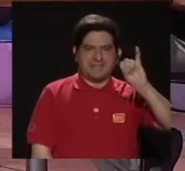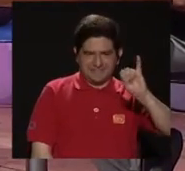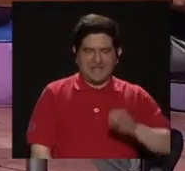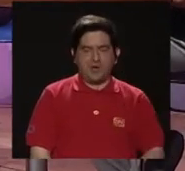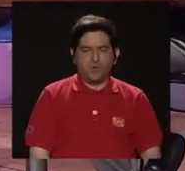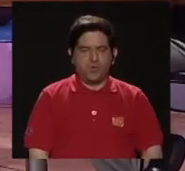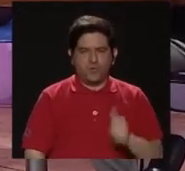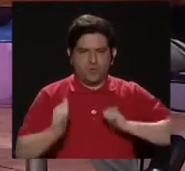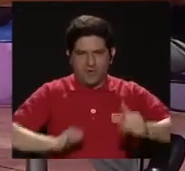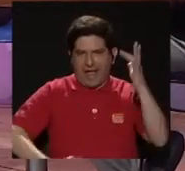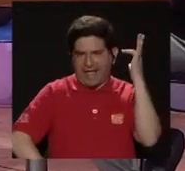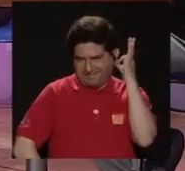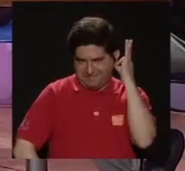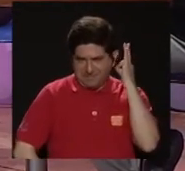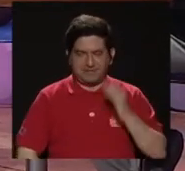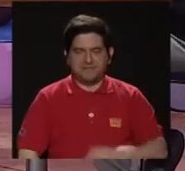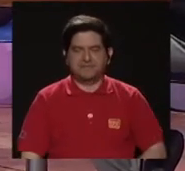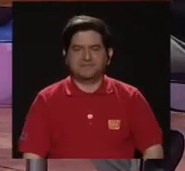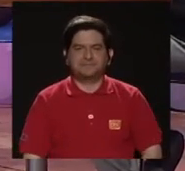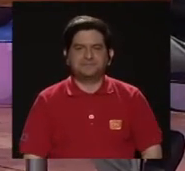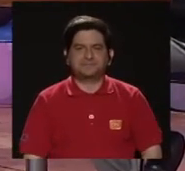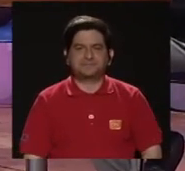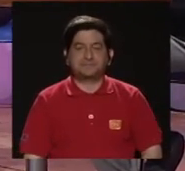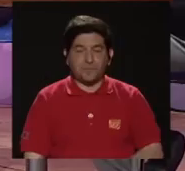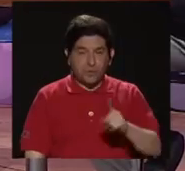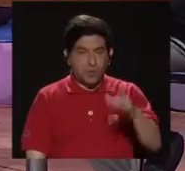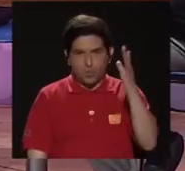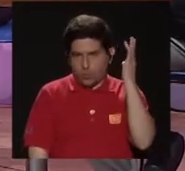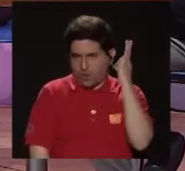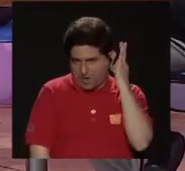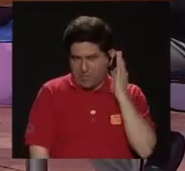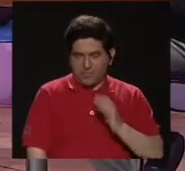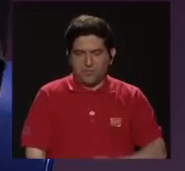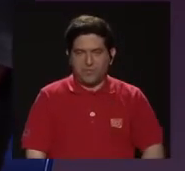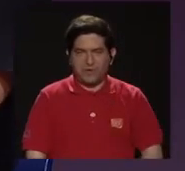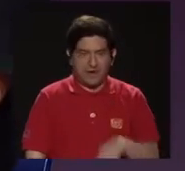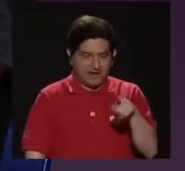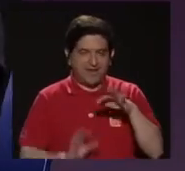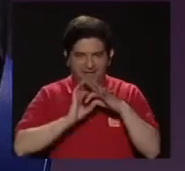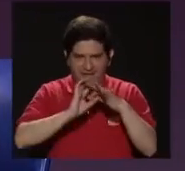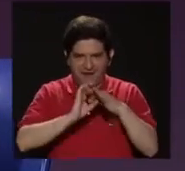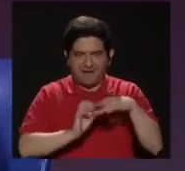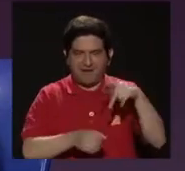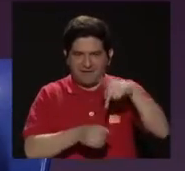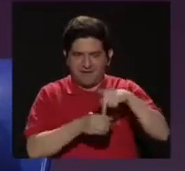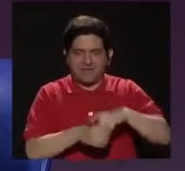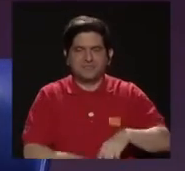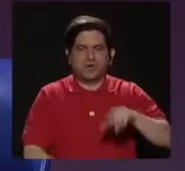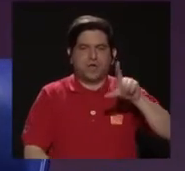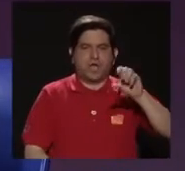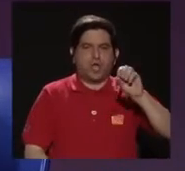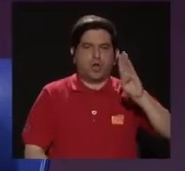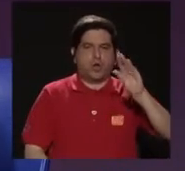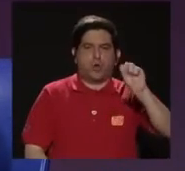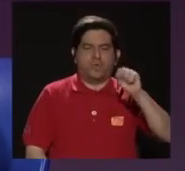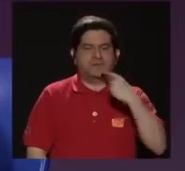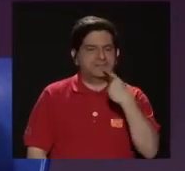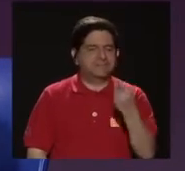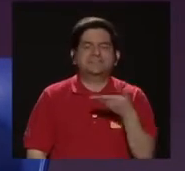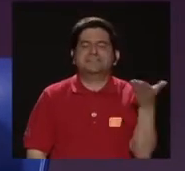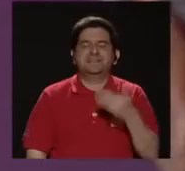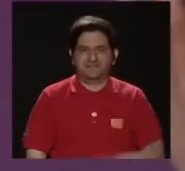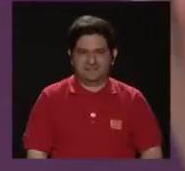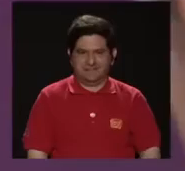de las actrices, ¿verdad? Una de las mujeres de esta relación de lobas. ¿Qué tenés que decirnos,